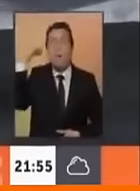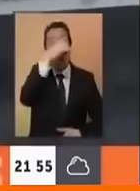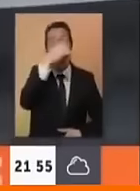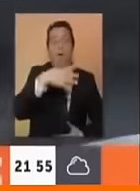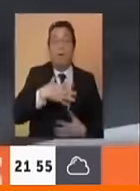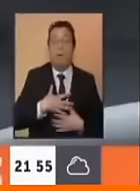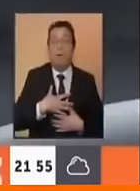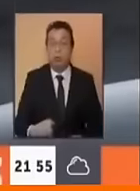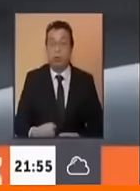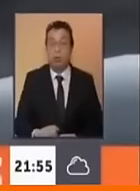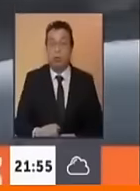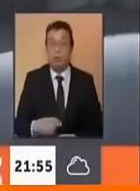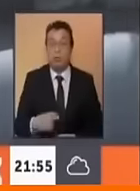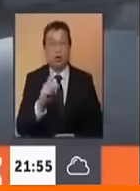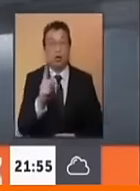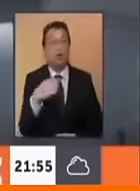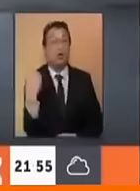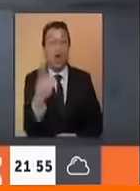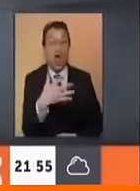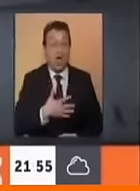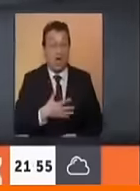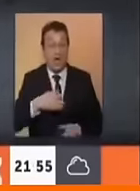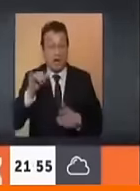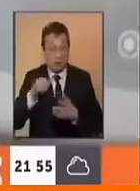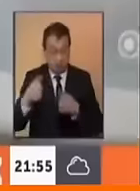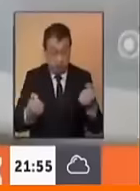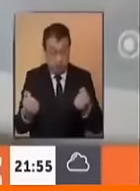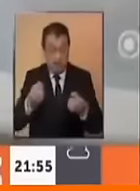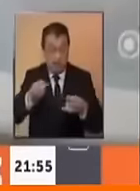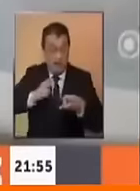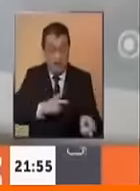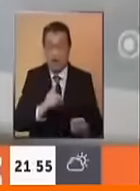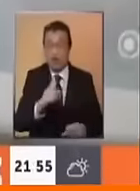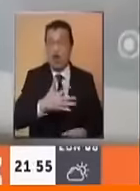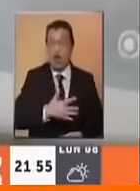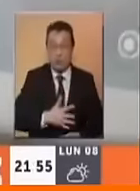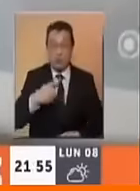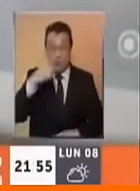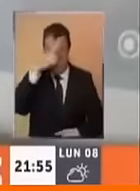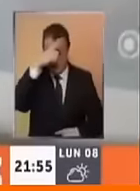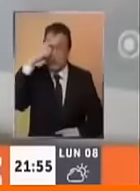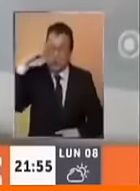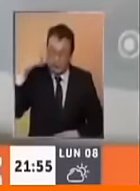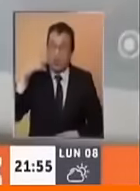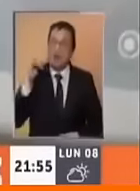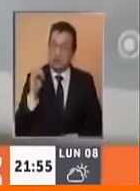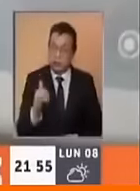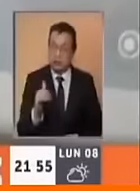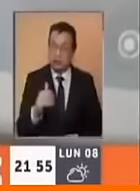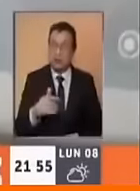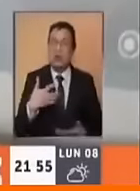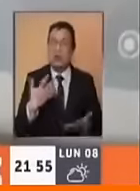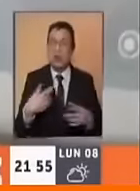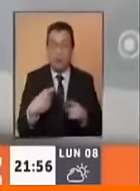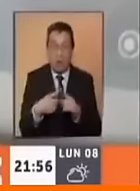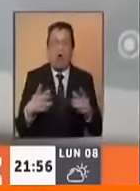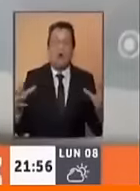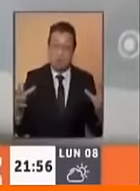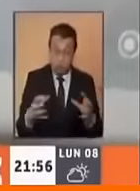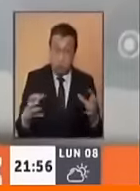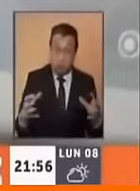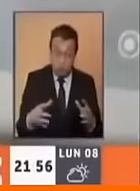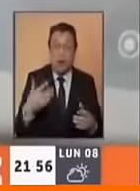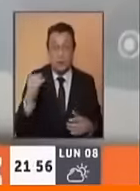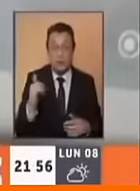No todas quieren ser piloto de combate, ya sea por el sacrificio que hay que hacer, porque igual es algo intenso, no, la verdad,